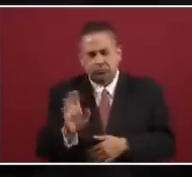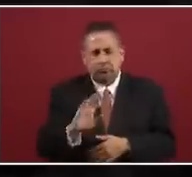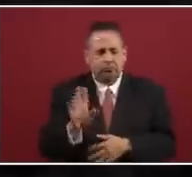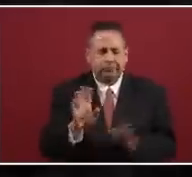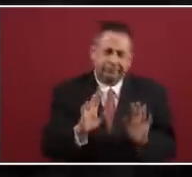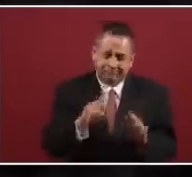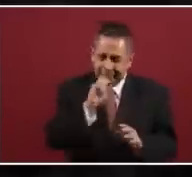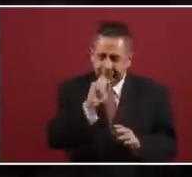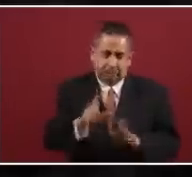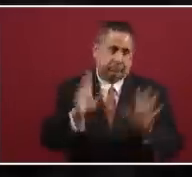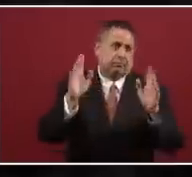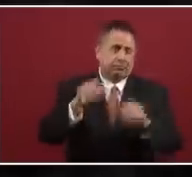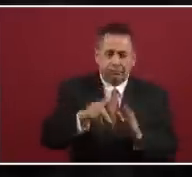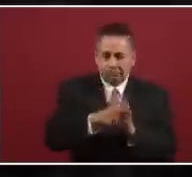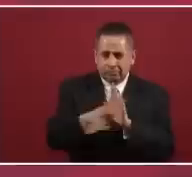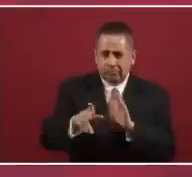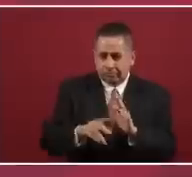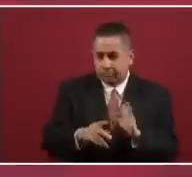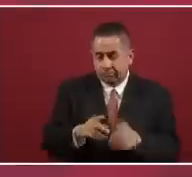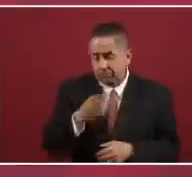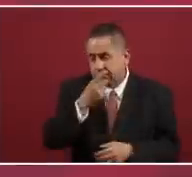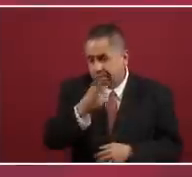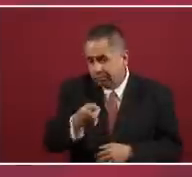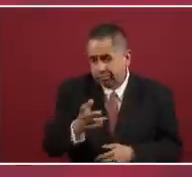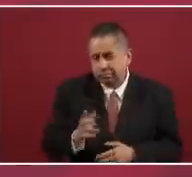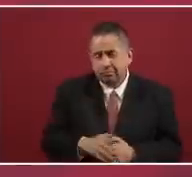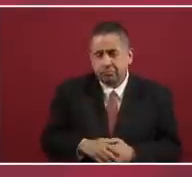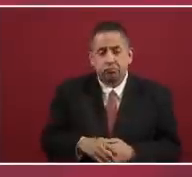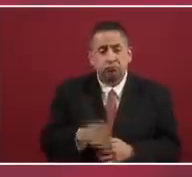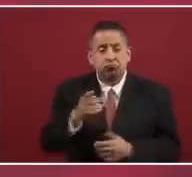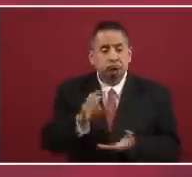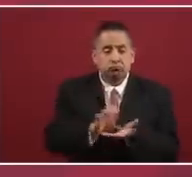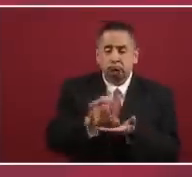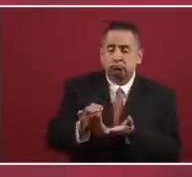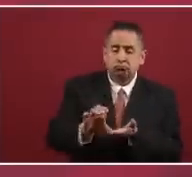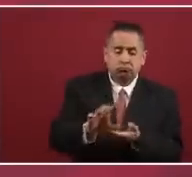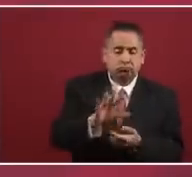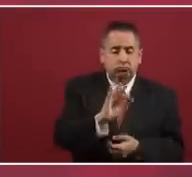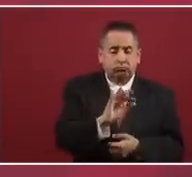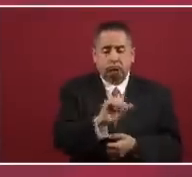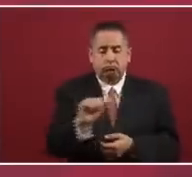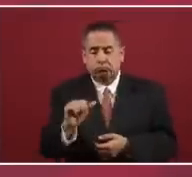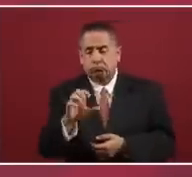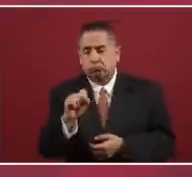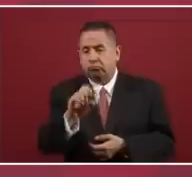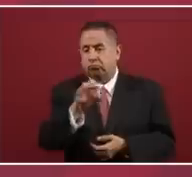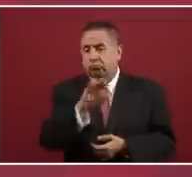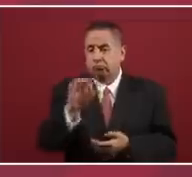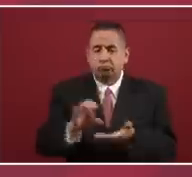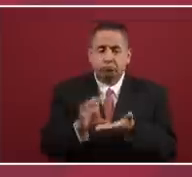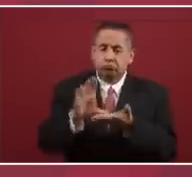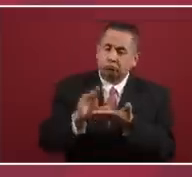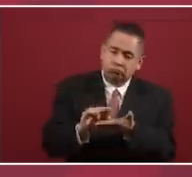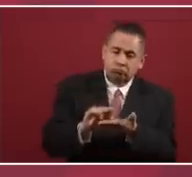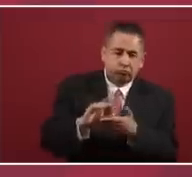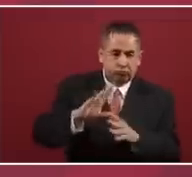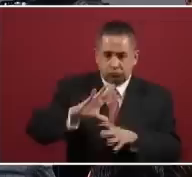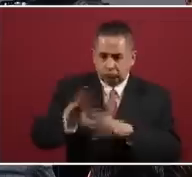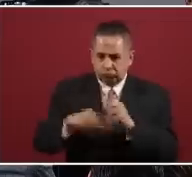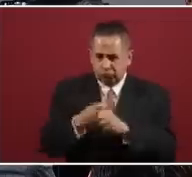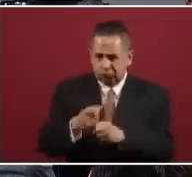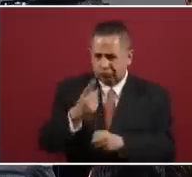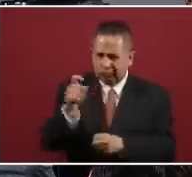creo tampoco, menos… que les están ofreciendo liquidaciones que van del 40 al 60%, que no son